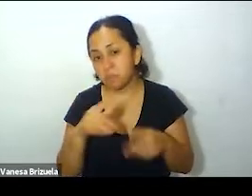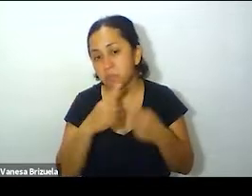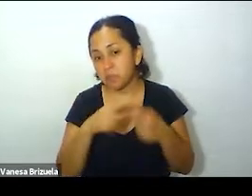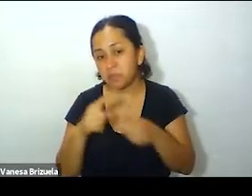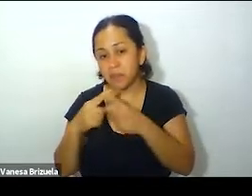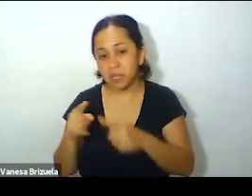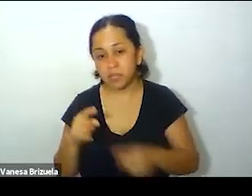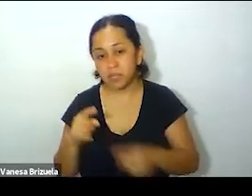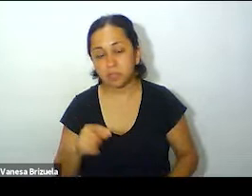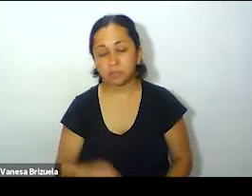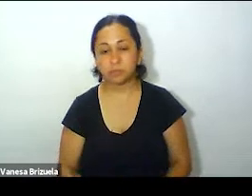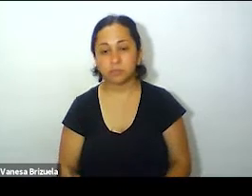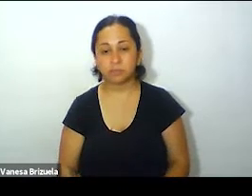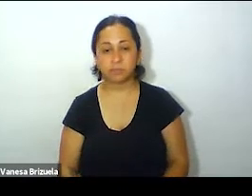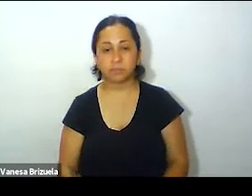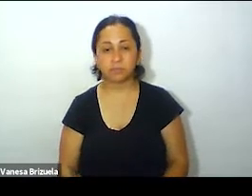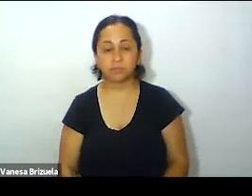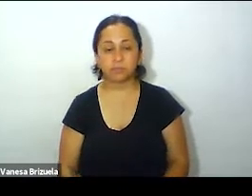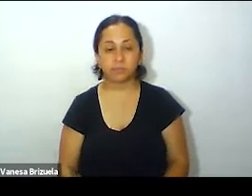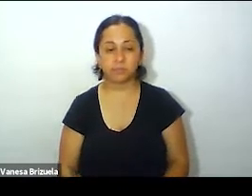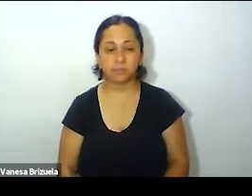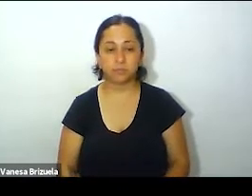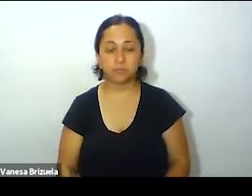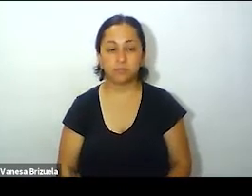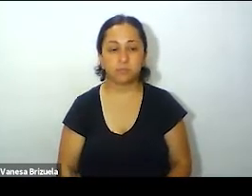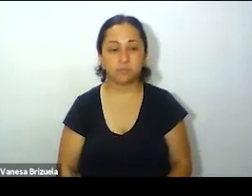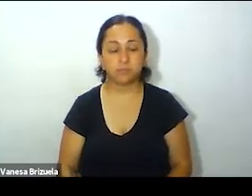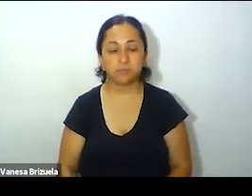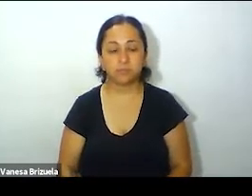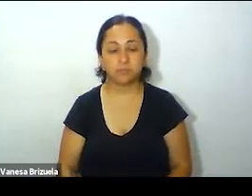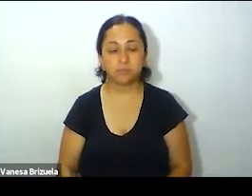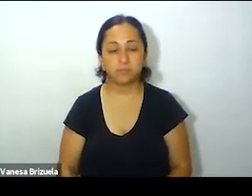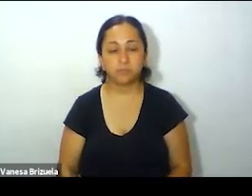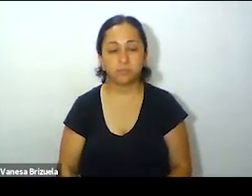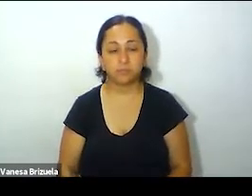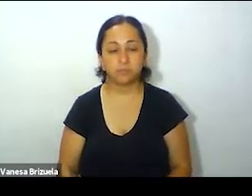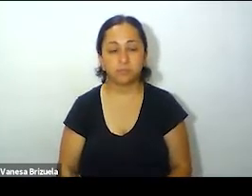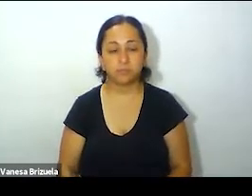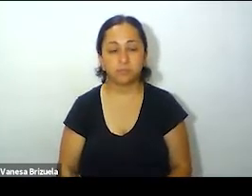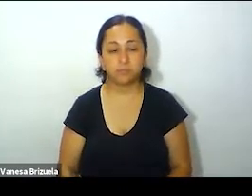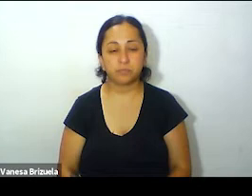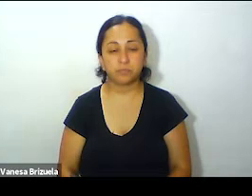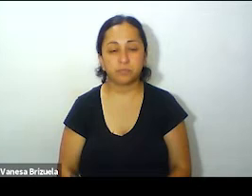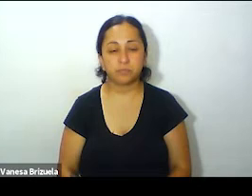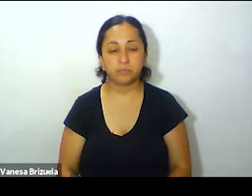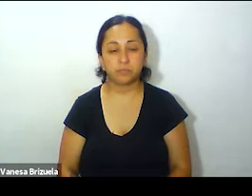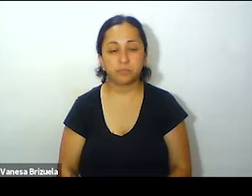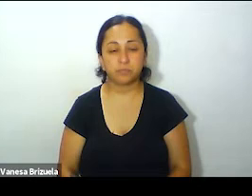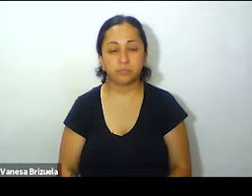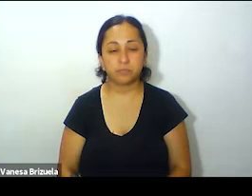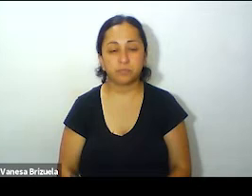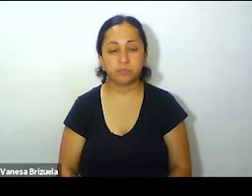fuentes ocupan distintos espacios porque tienen rasgos distintos. La parte de la T sería